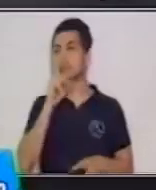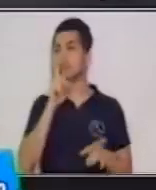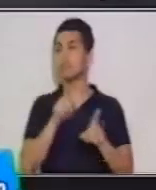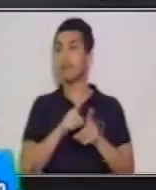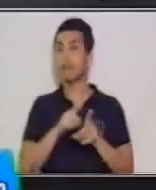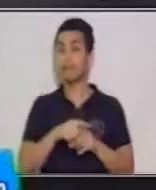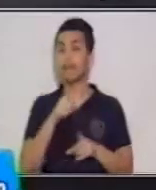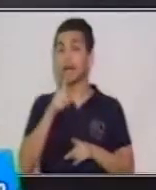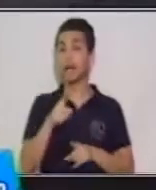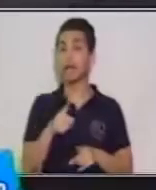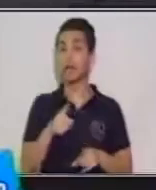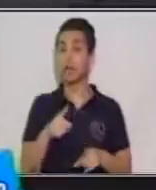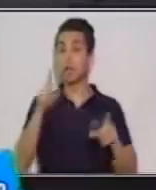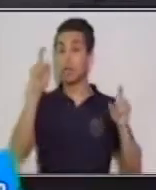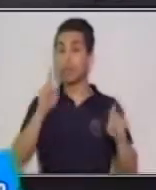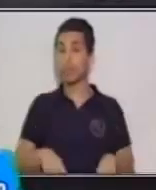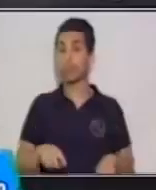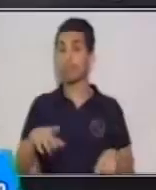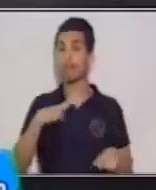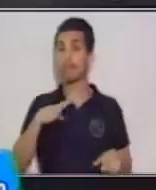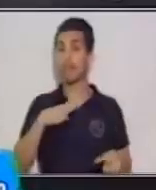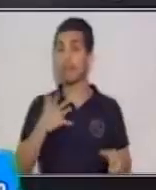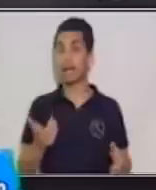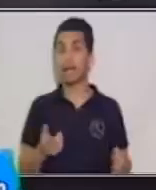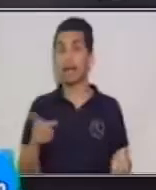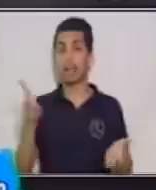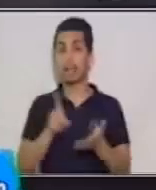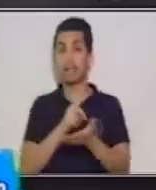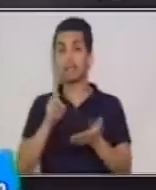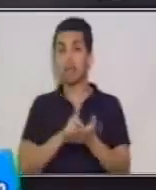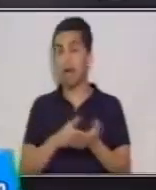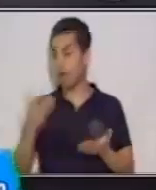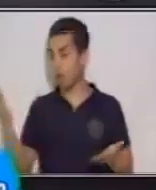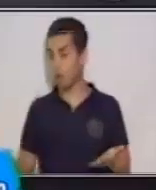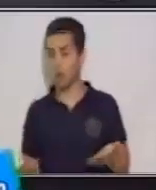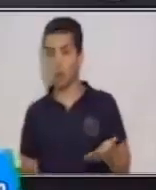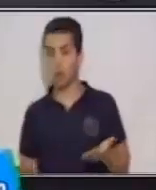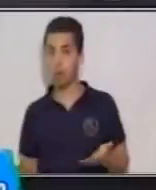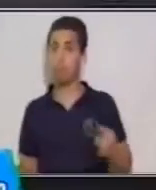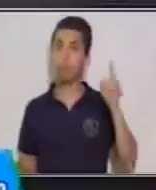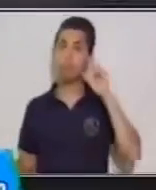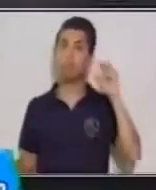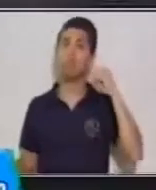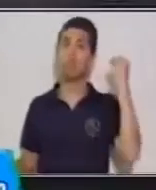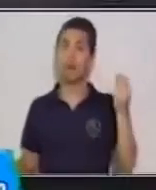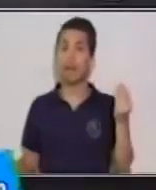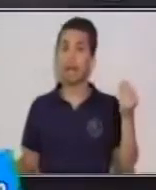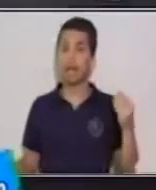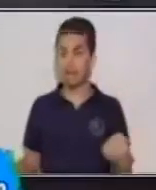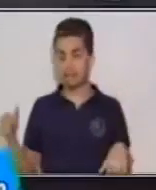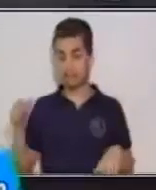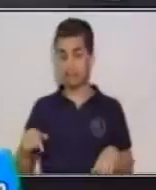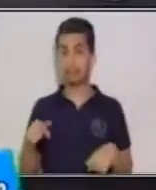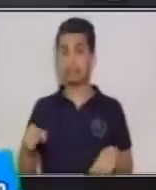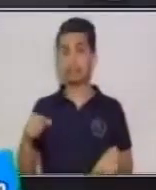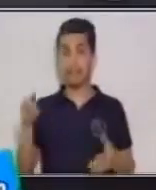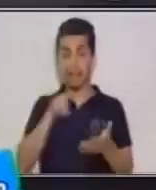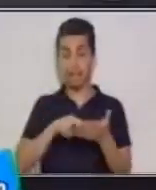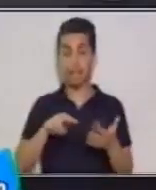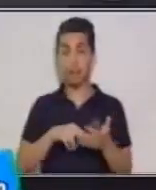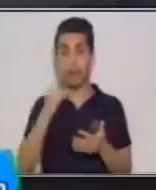mano tengamos un diccionario. ¿Por qué razón? Porque como es